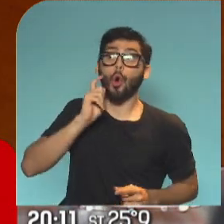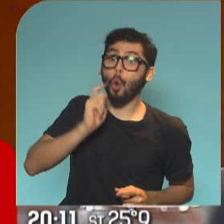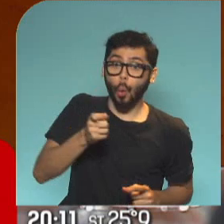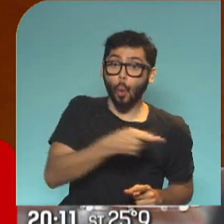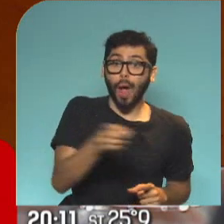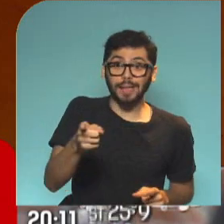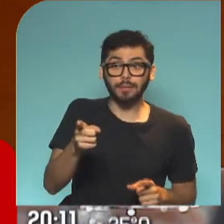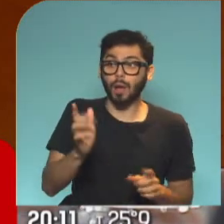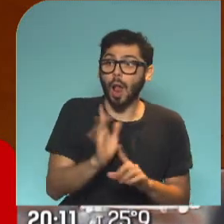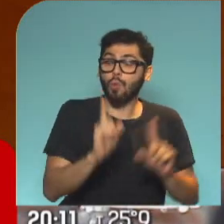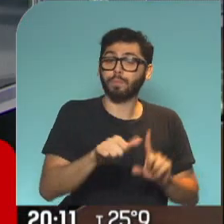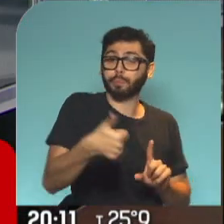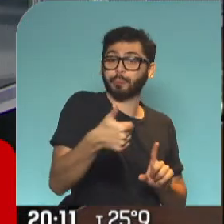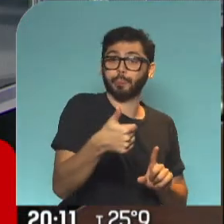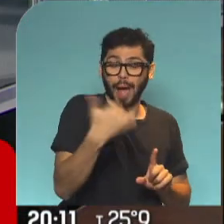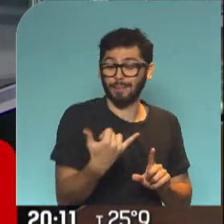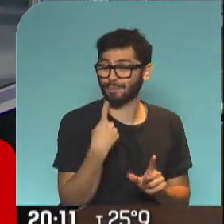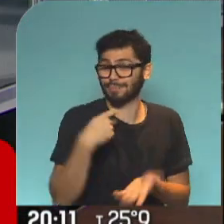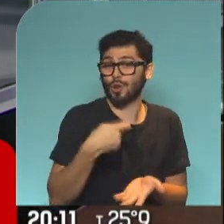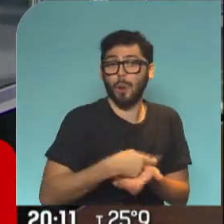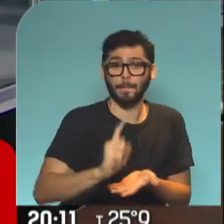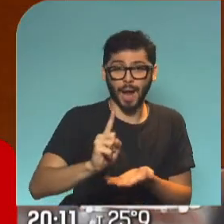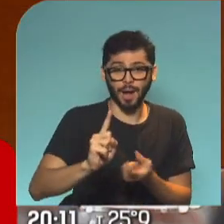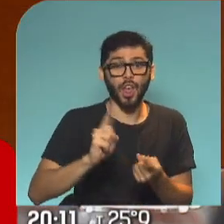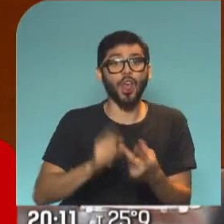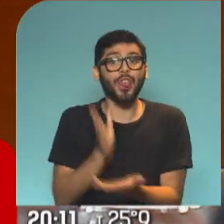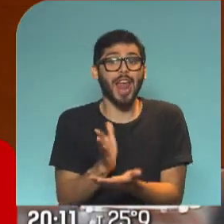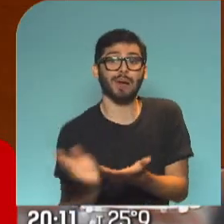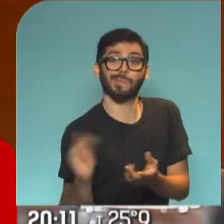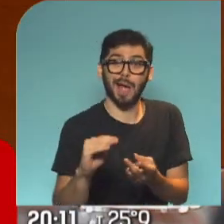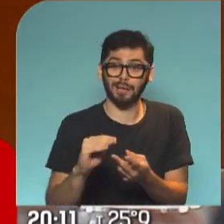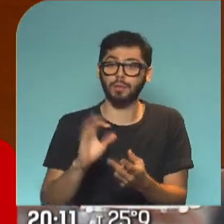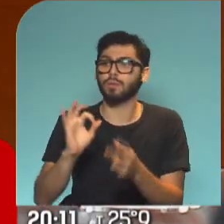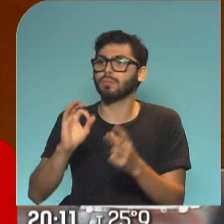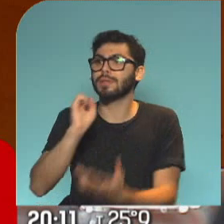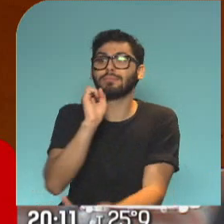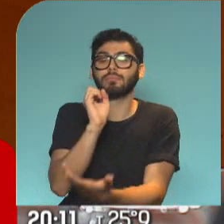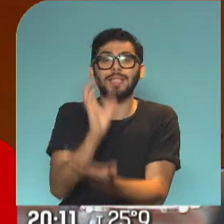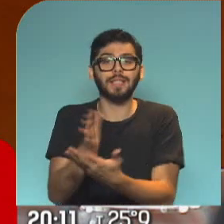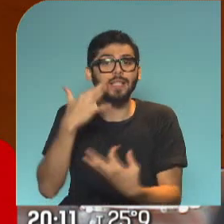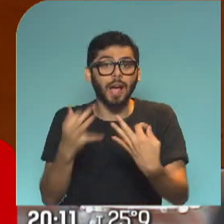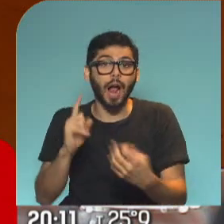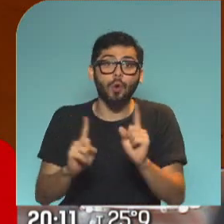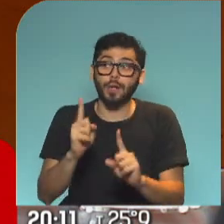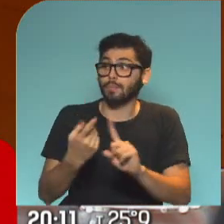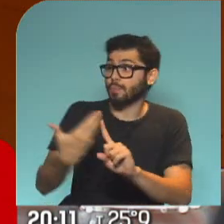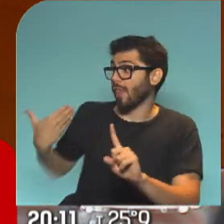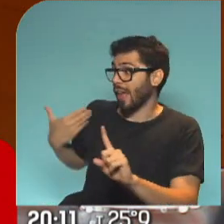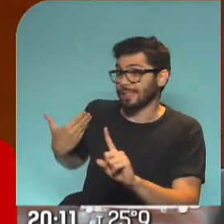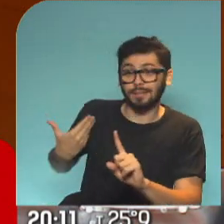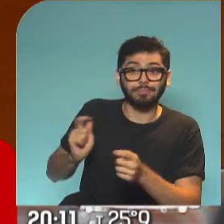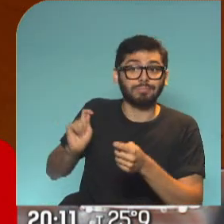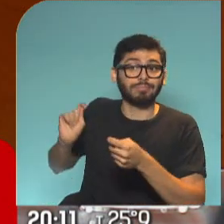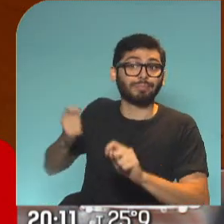hay derechos adquiridos hay sentencias judiciales hay cuestiones que no vamos a poder cambiar para atrás es